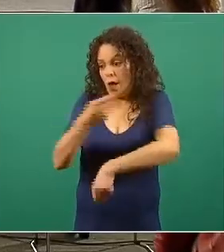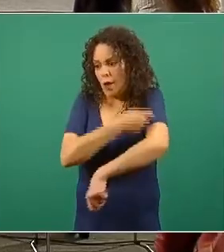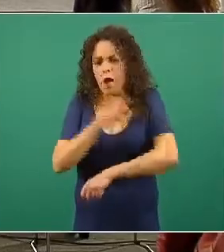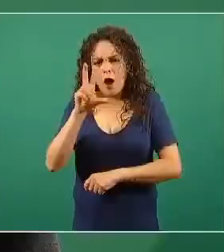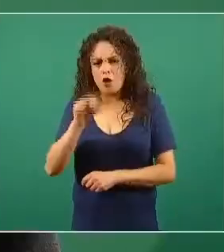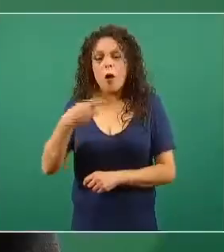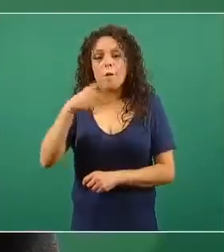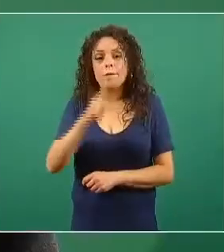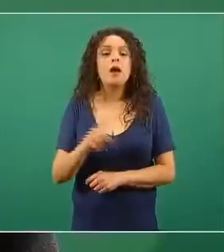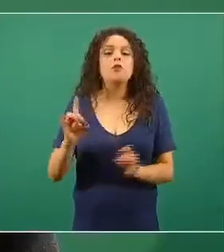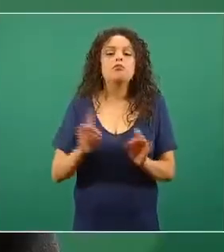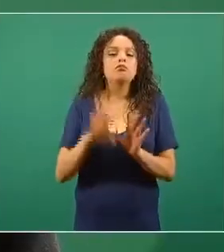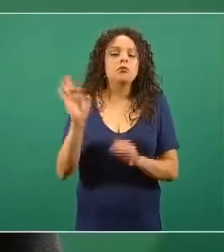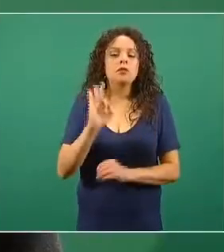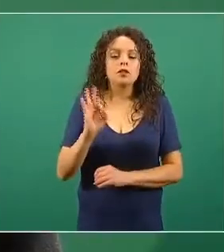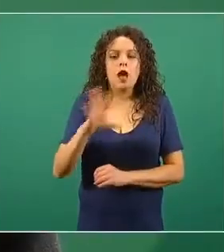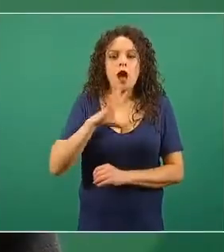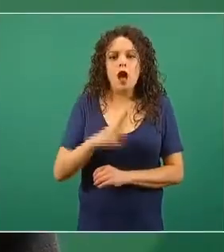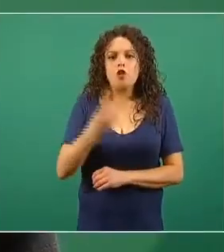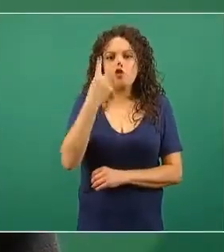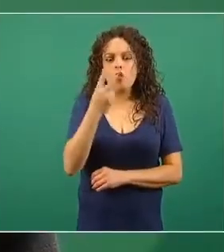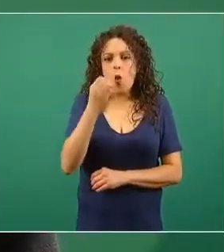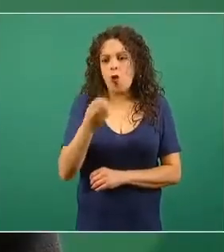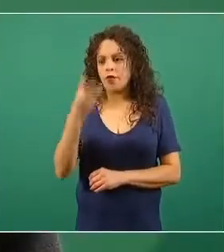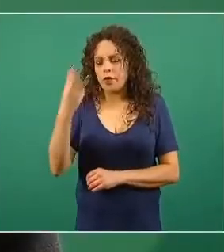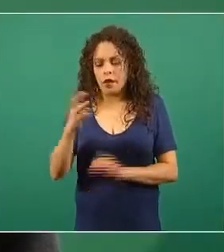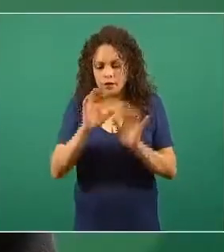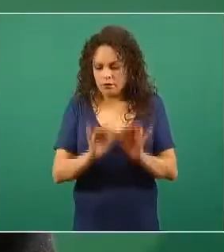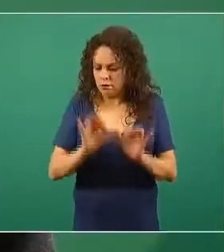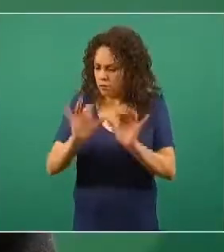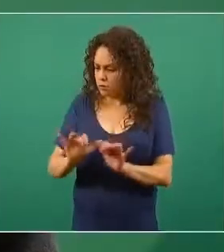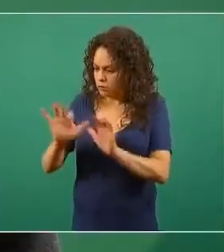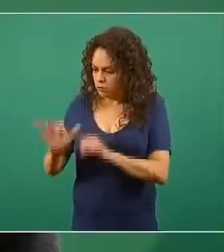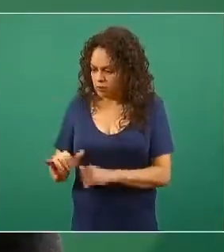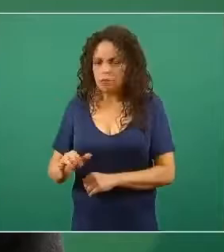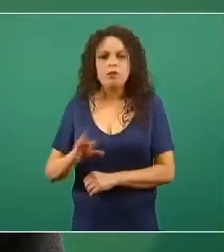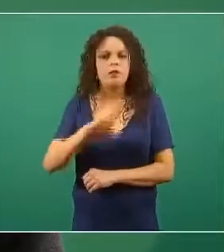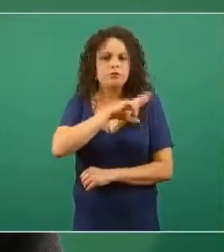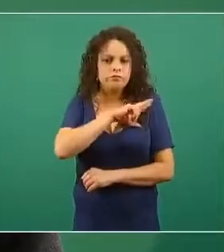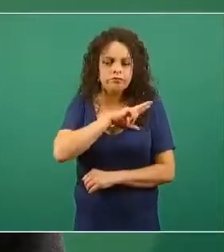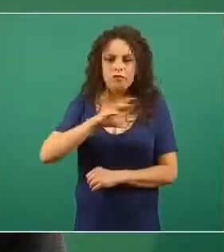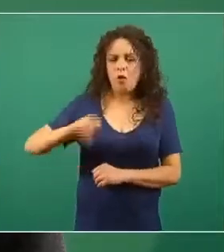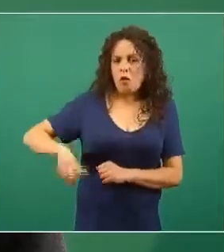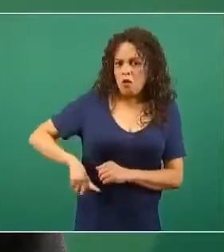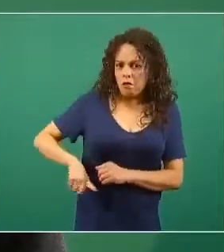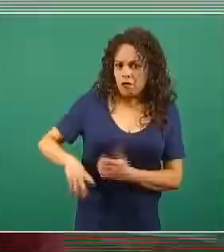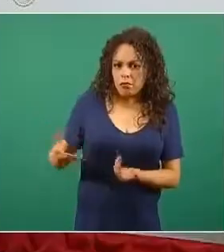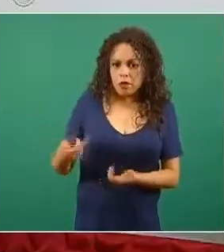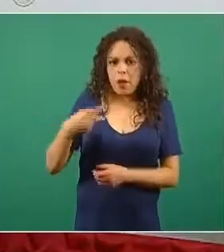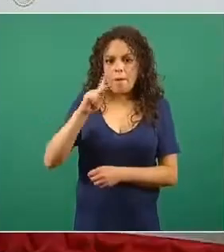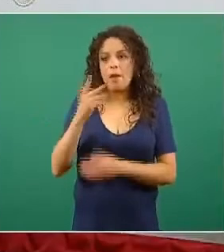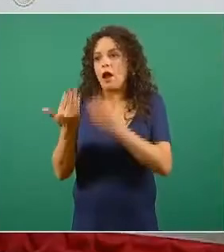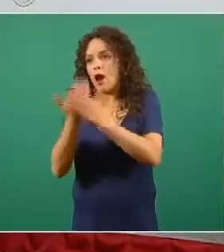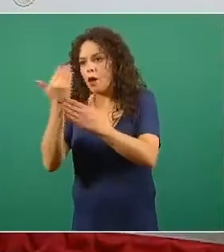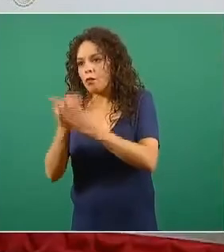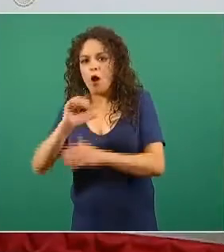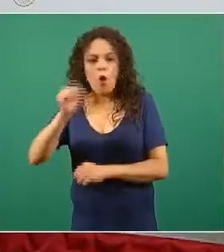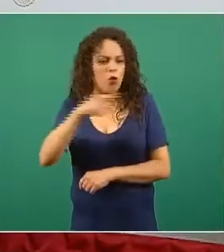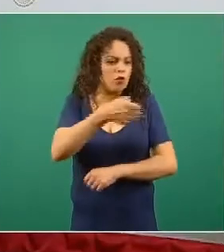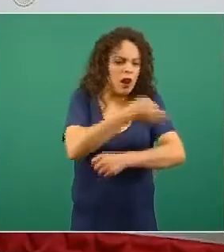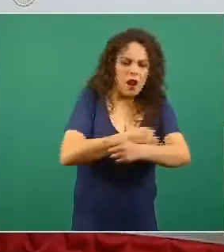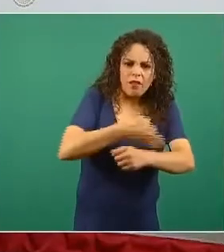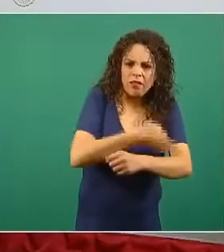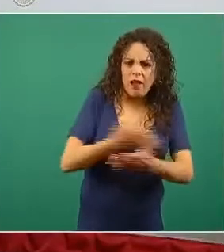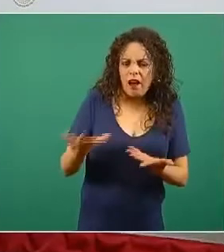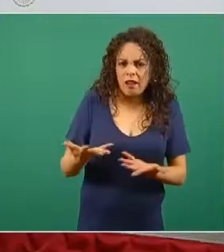para si una persona está registrado en 2 o 3 padrones, un público, un privado, o un público pero en un turno matutino y en un